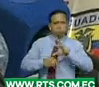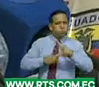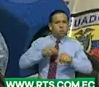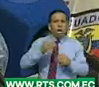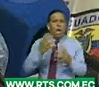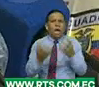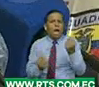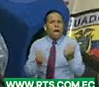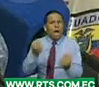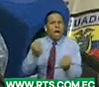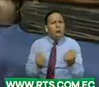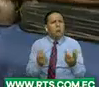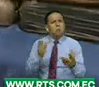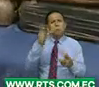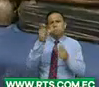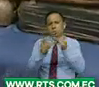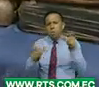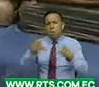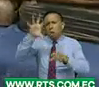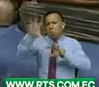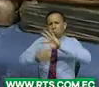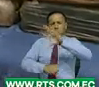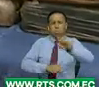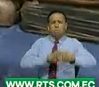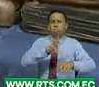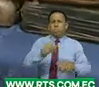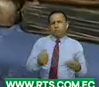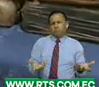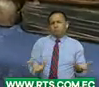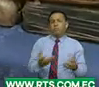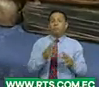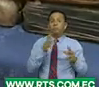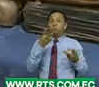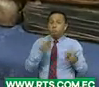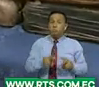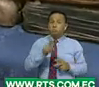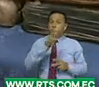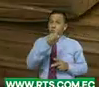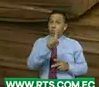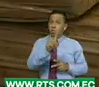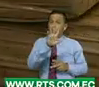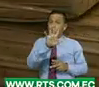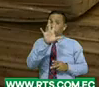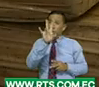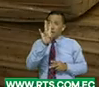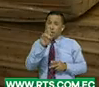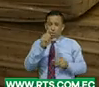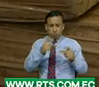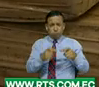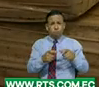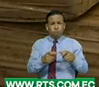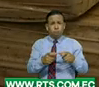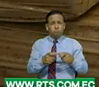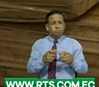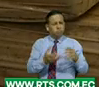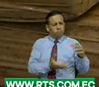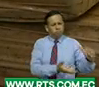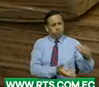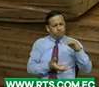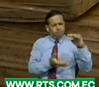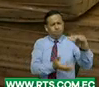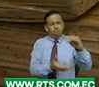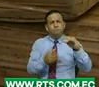y robo a personas además se localizó 157 paquetes con un peso de 405 kilos de clorhidrato de